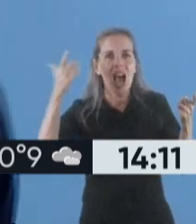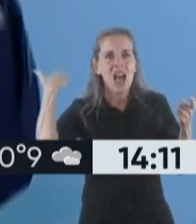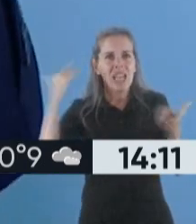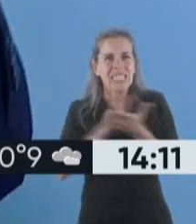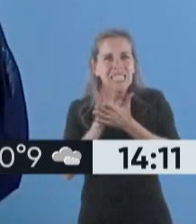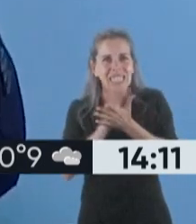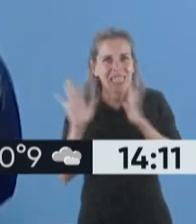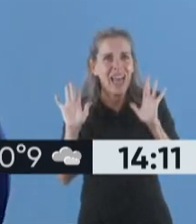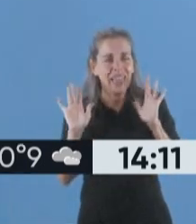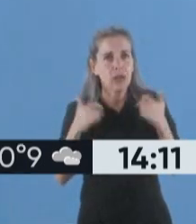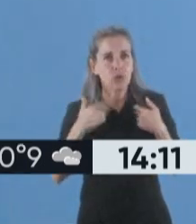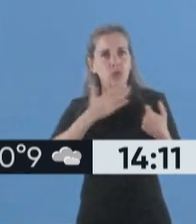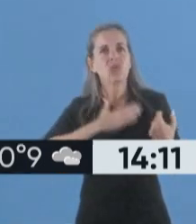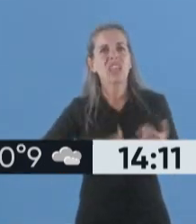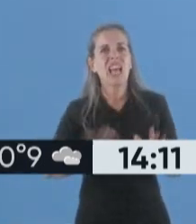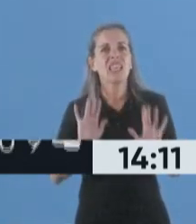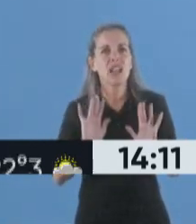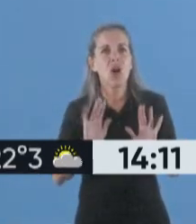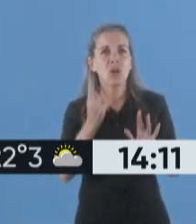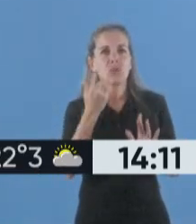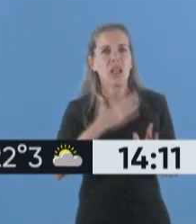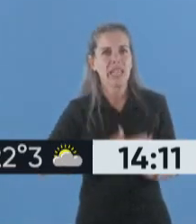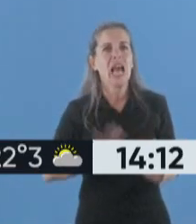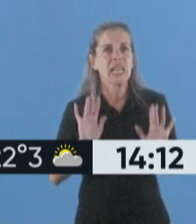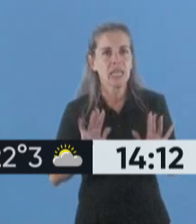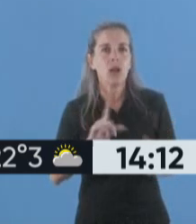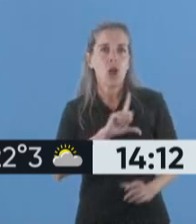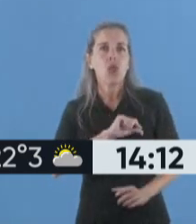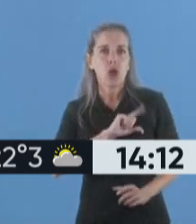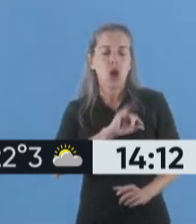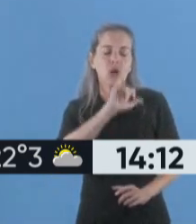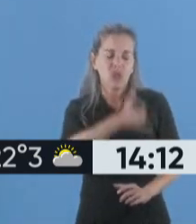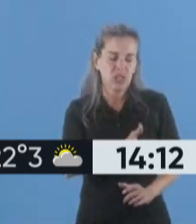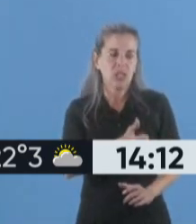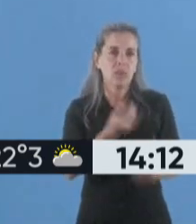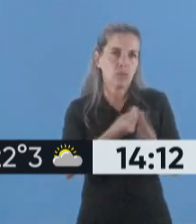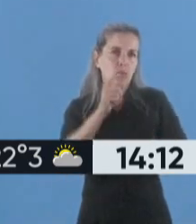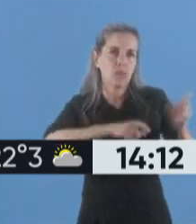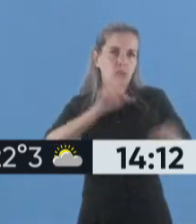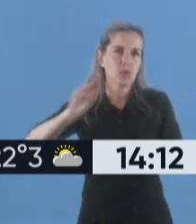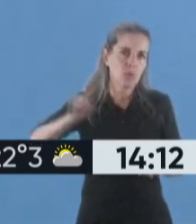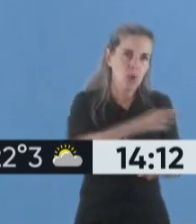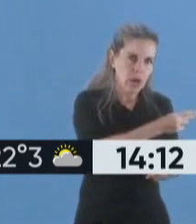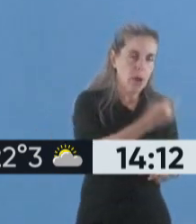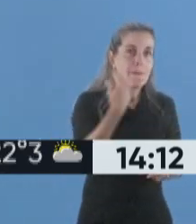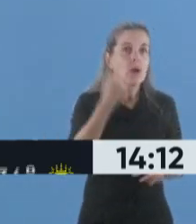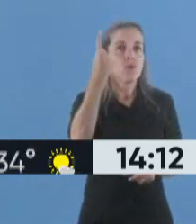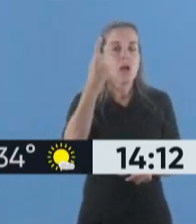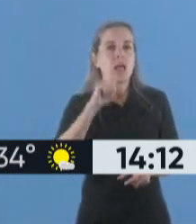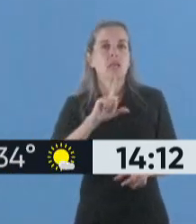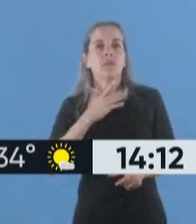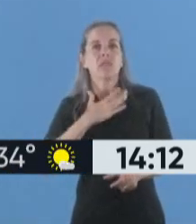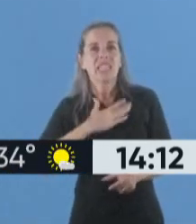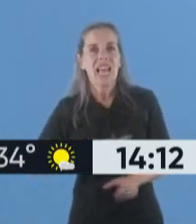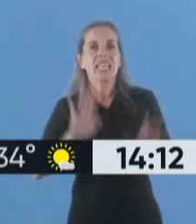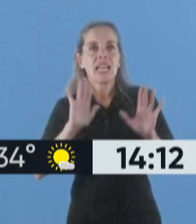Y yo tengo una tranquilidad. Tengo el dolor de las pérdidas, como las tenemos todos. Pero tengo una tranquilidad.